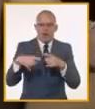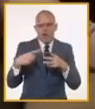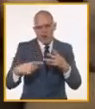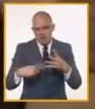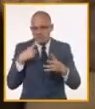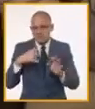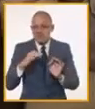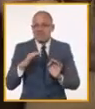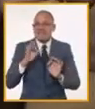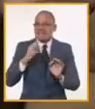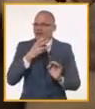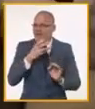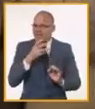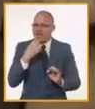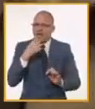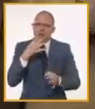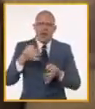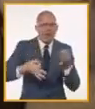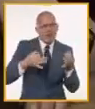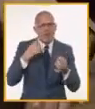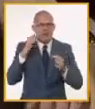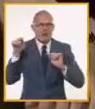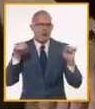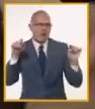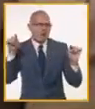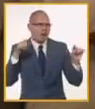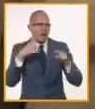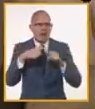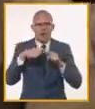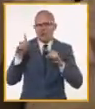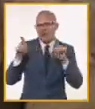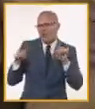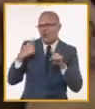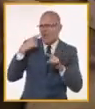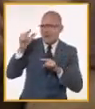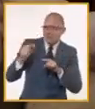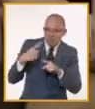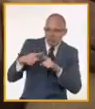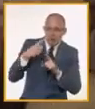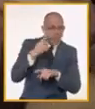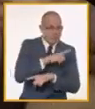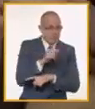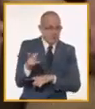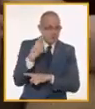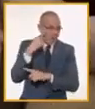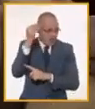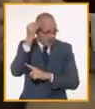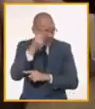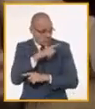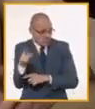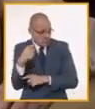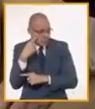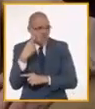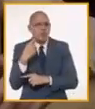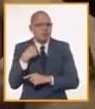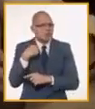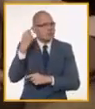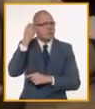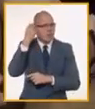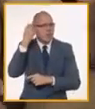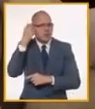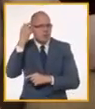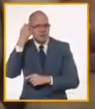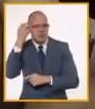después él siempre hablaba, si pasaba por un lugar o veía a alguien que él veía por ahí, él tenía